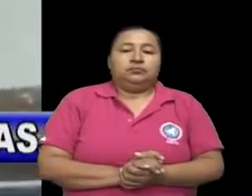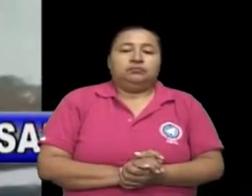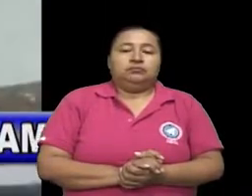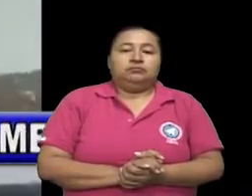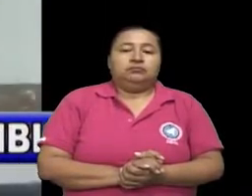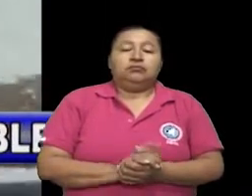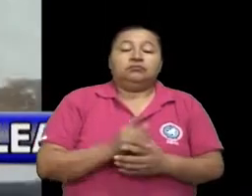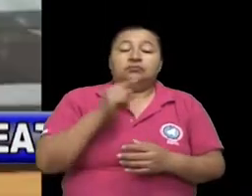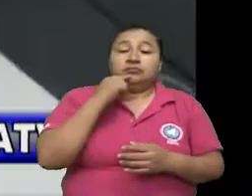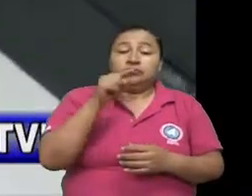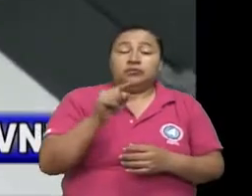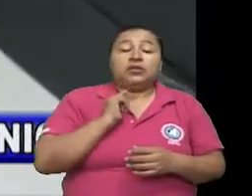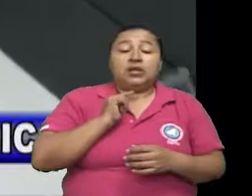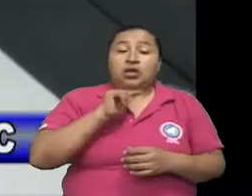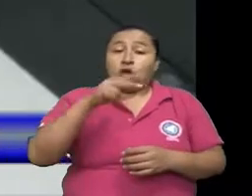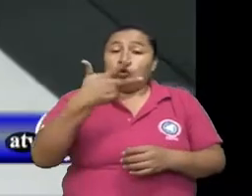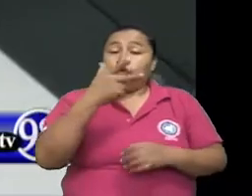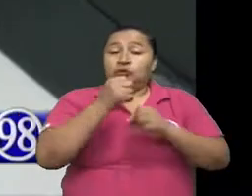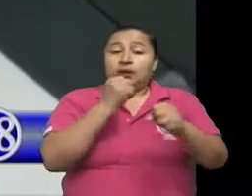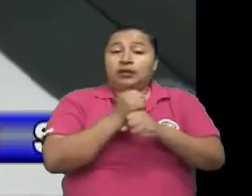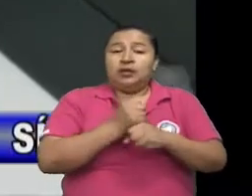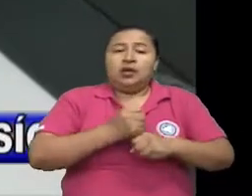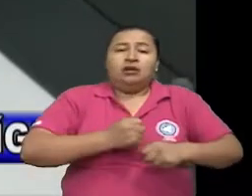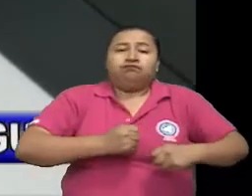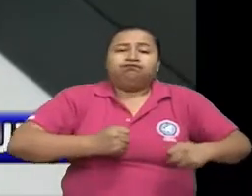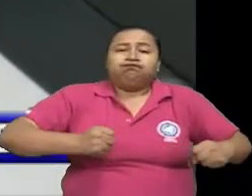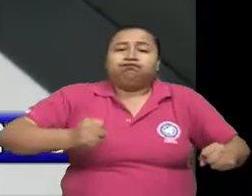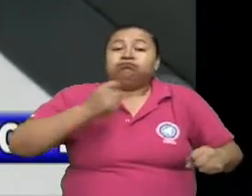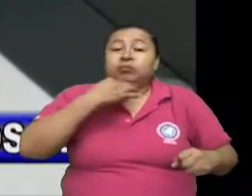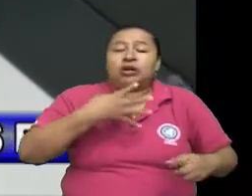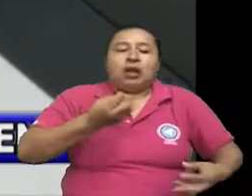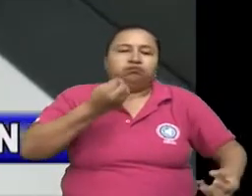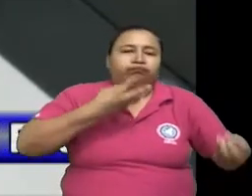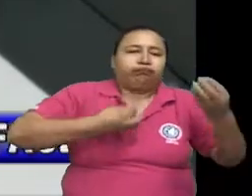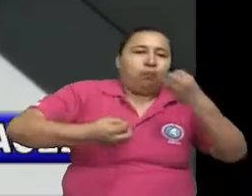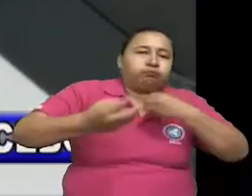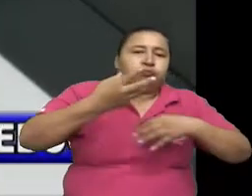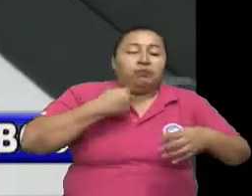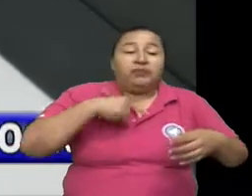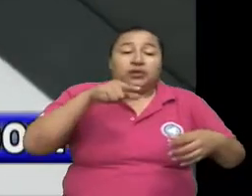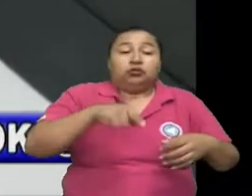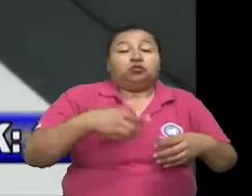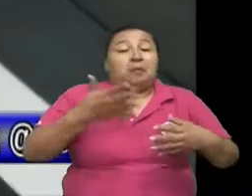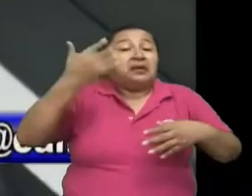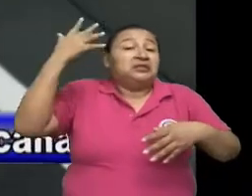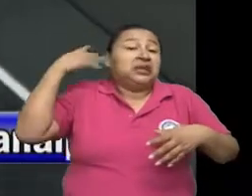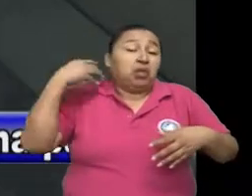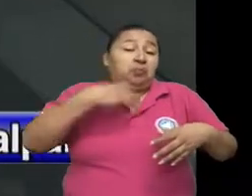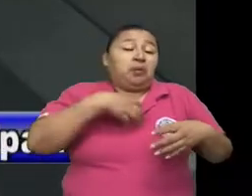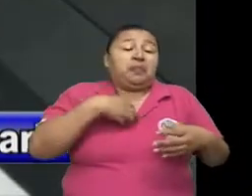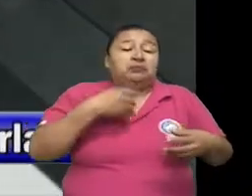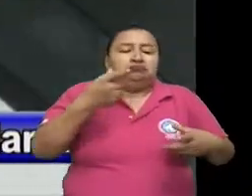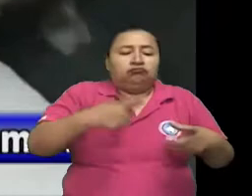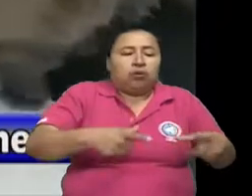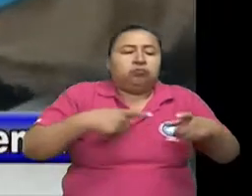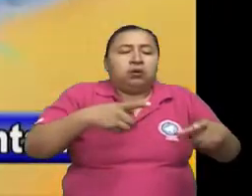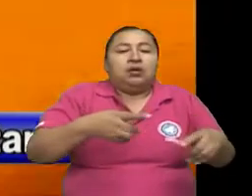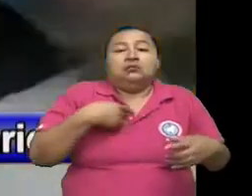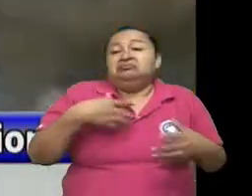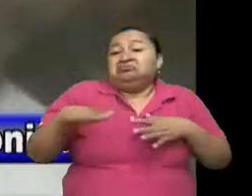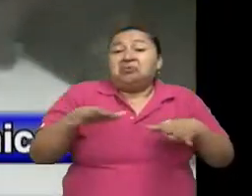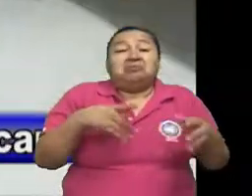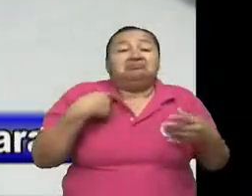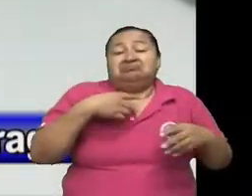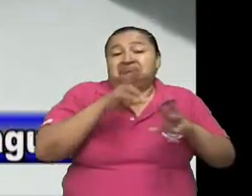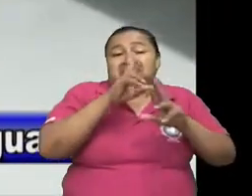Cinderblock tiene 8 años. Se engordó debido a la alimentación excesiva a manos de su antiguo dueño, quien después no pudo hacerse